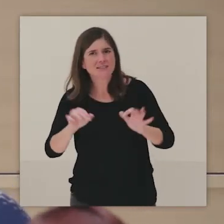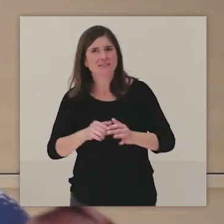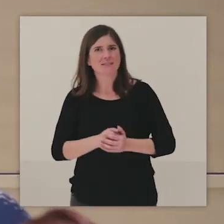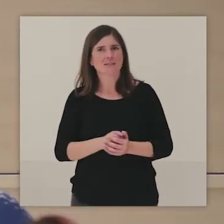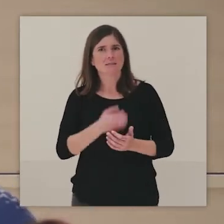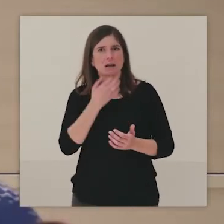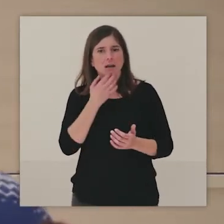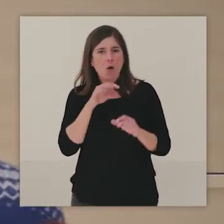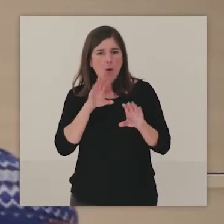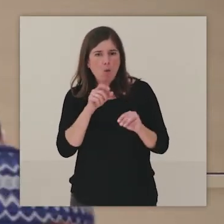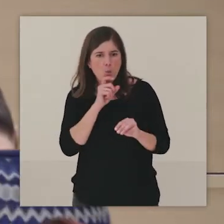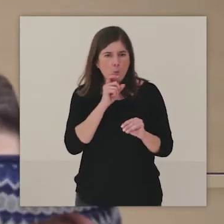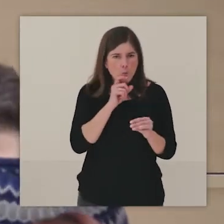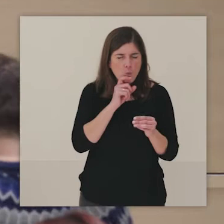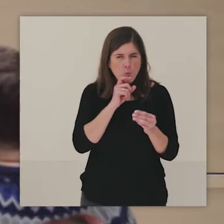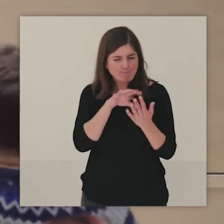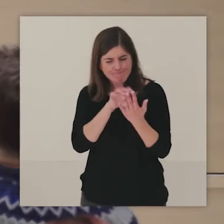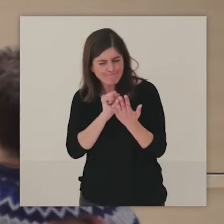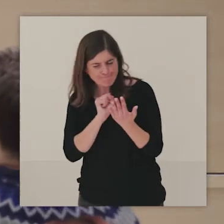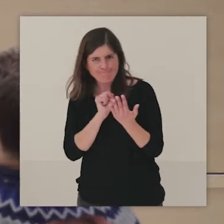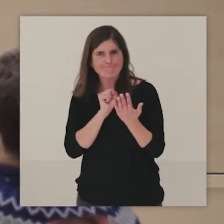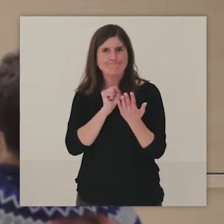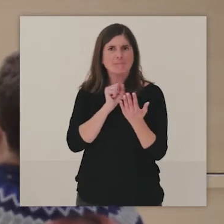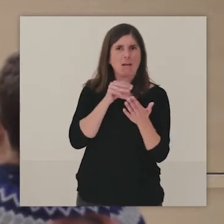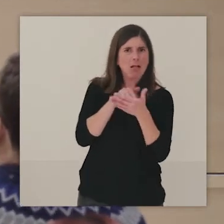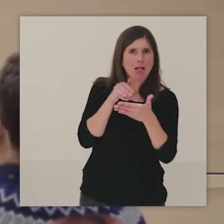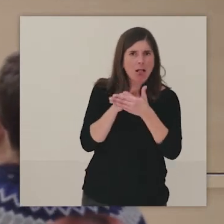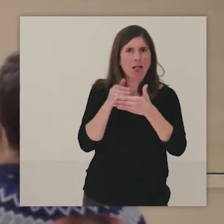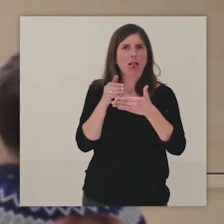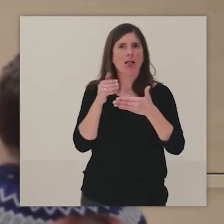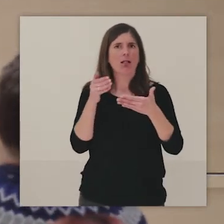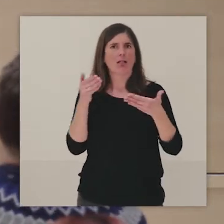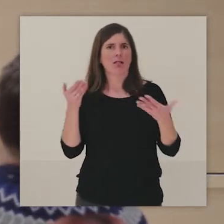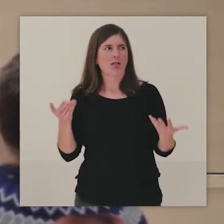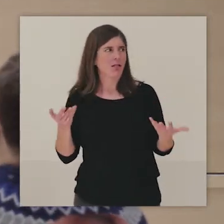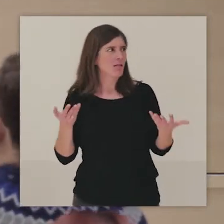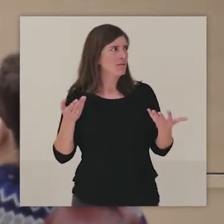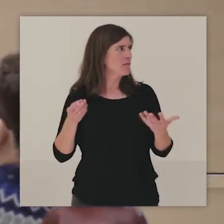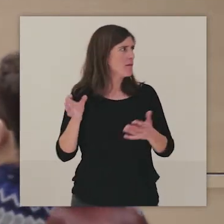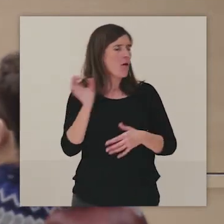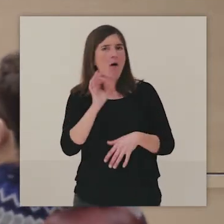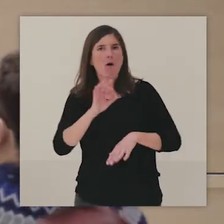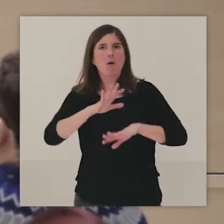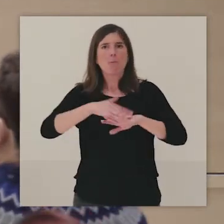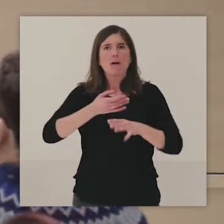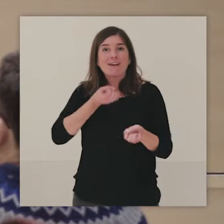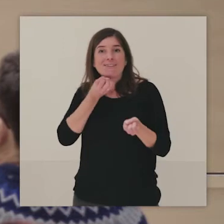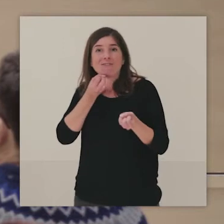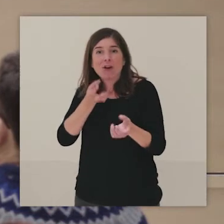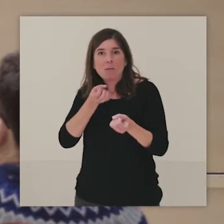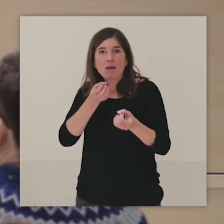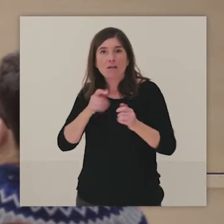nos perdamos, no tiene sentido que no comprendamos, no tiene sentido que haya dificultades a la hora de transmitir